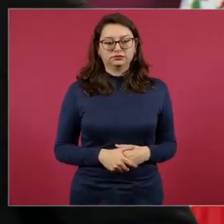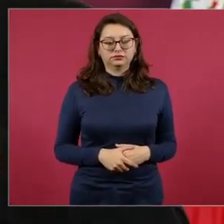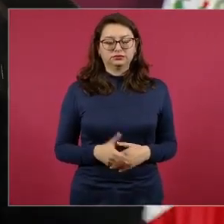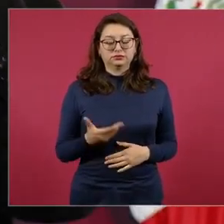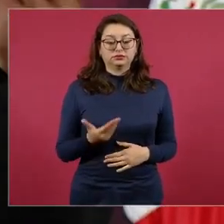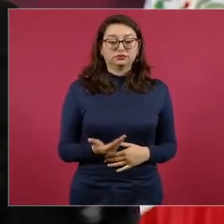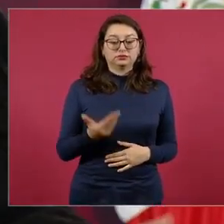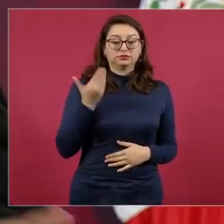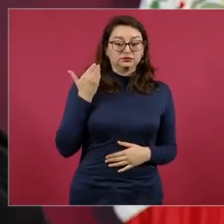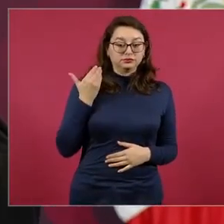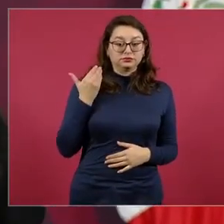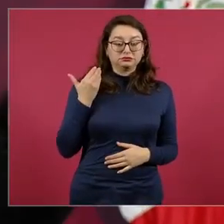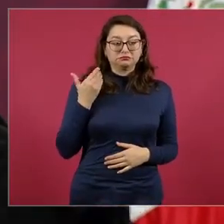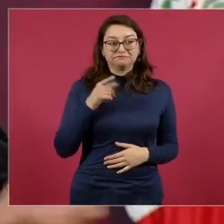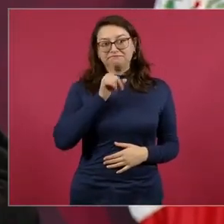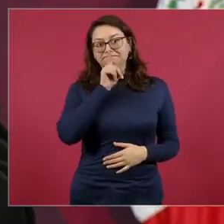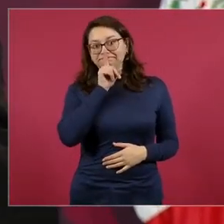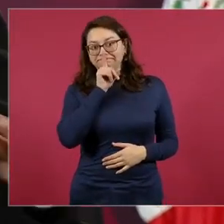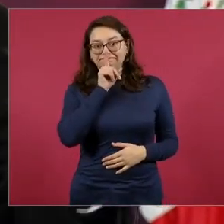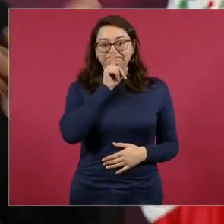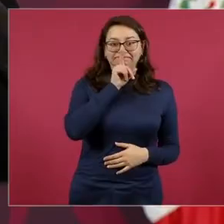profesional que sea, pero además